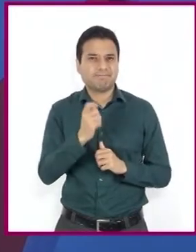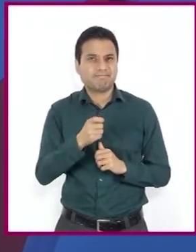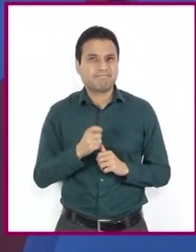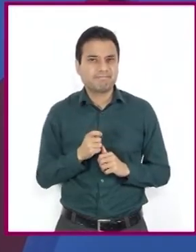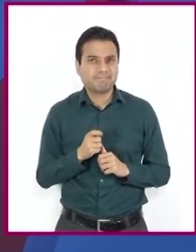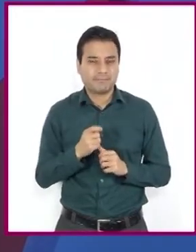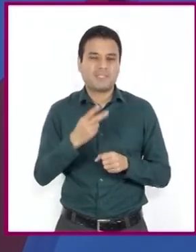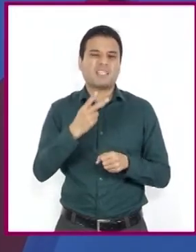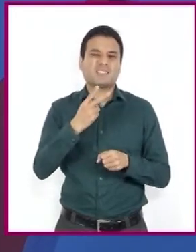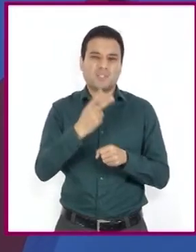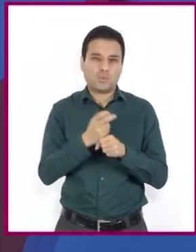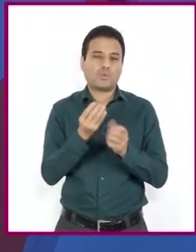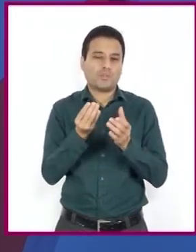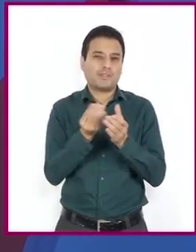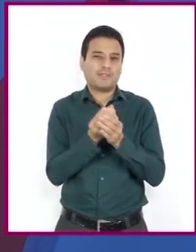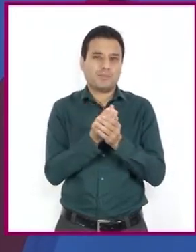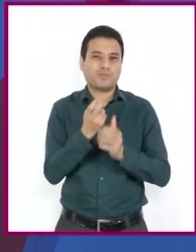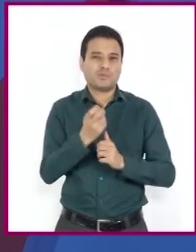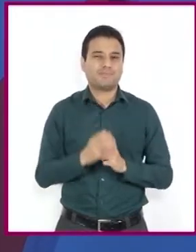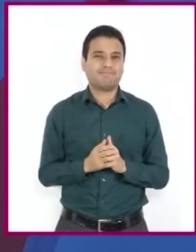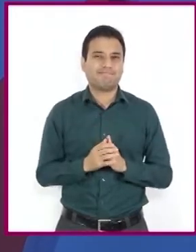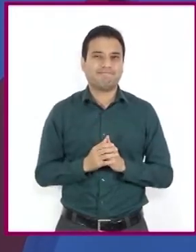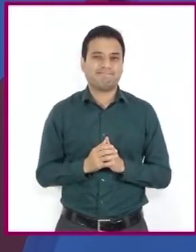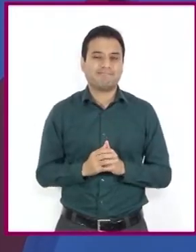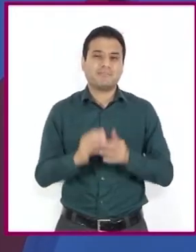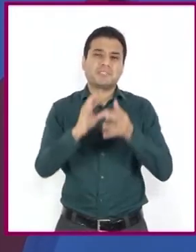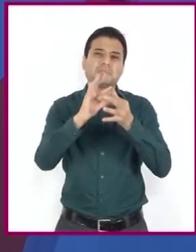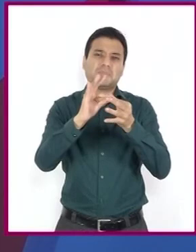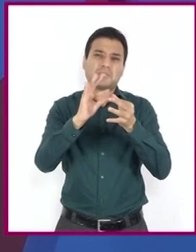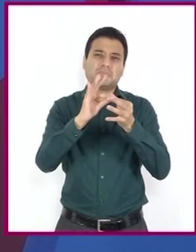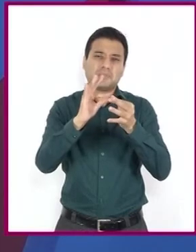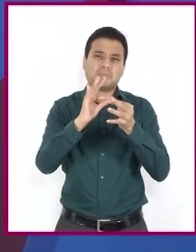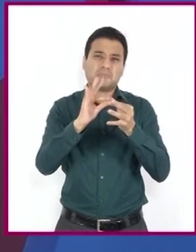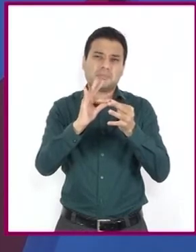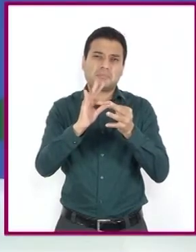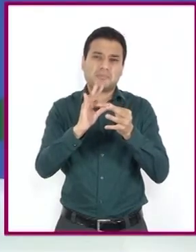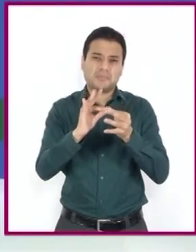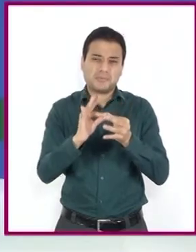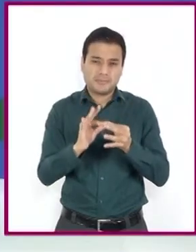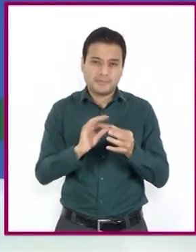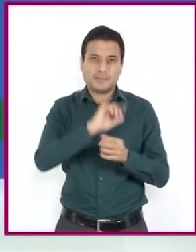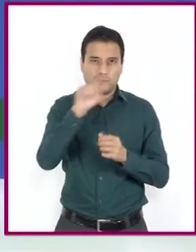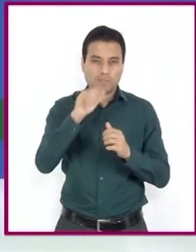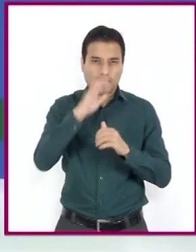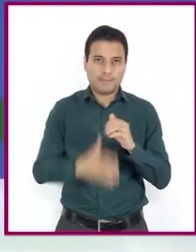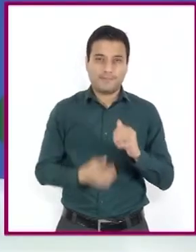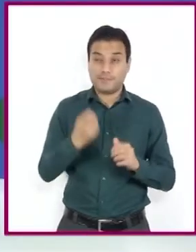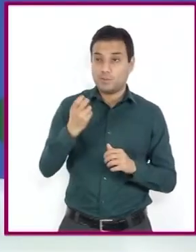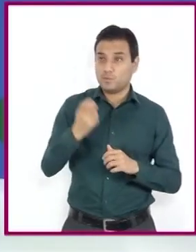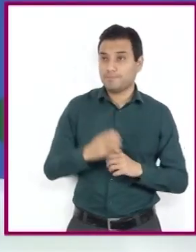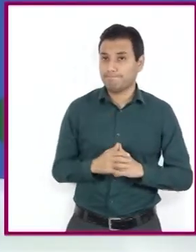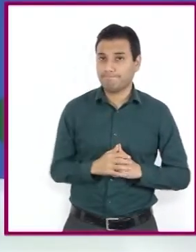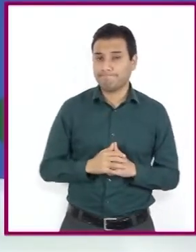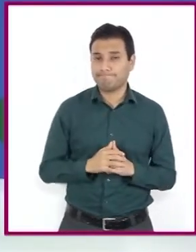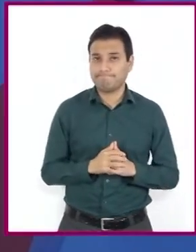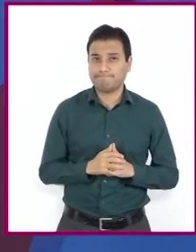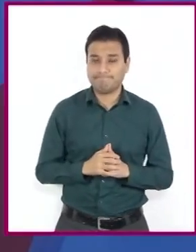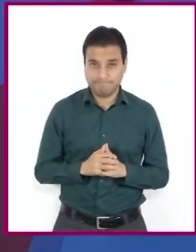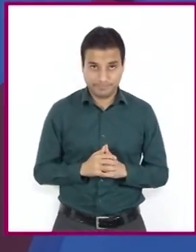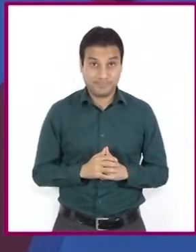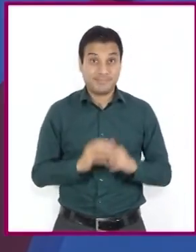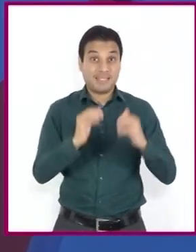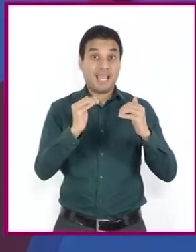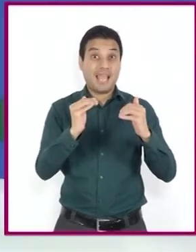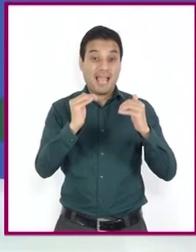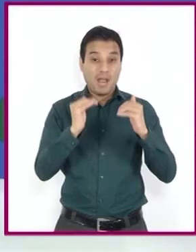la segunda forma de la que explicaba recapitulando las ideas desarrolladas. Exactamente. Ahora